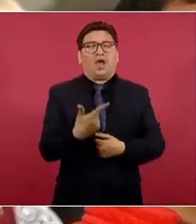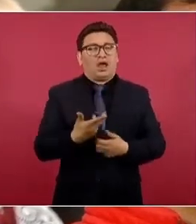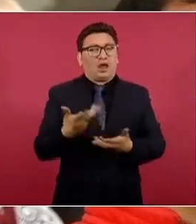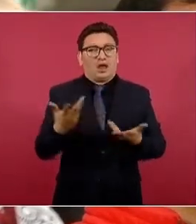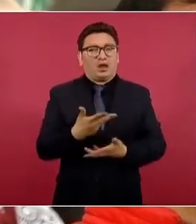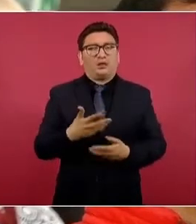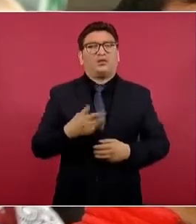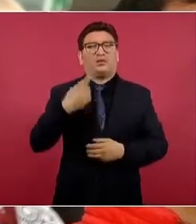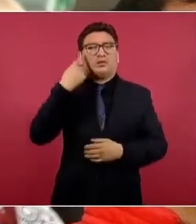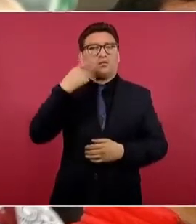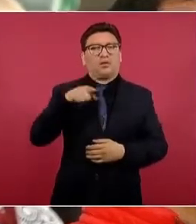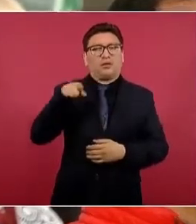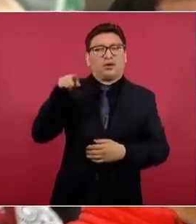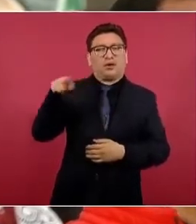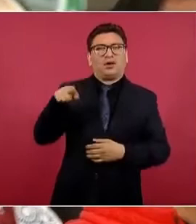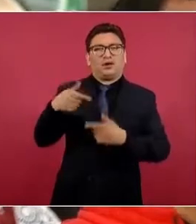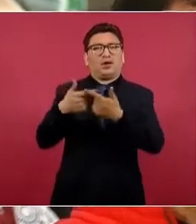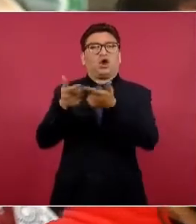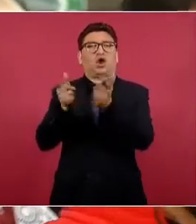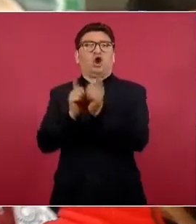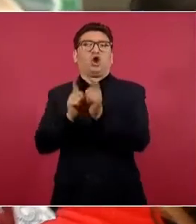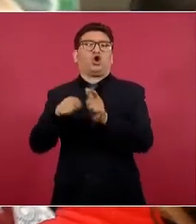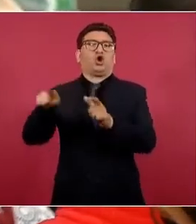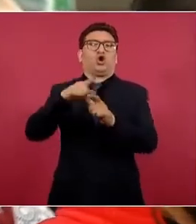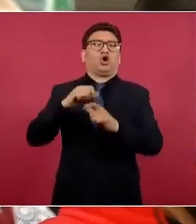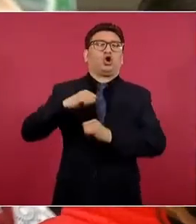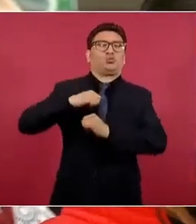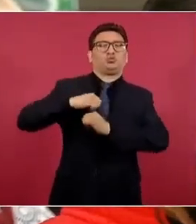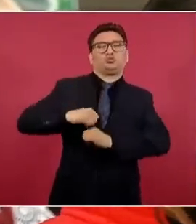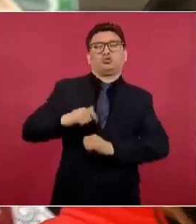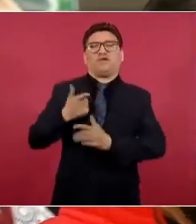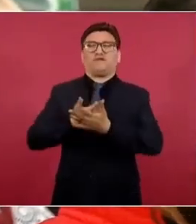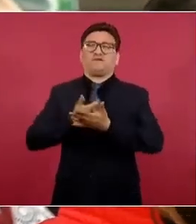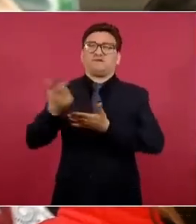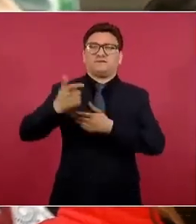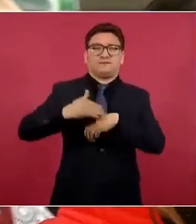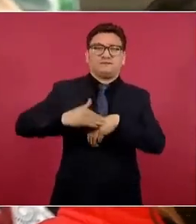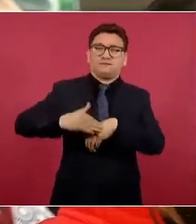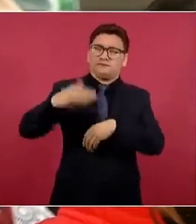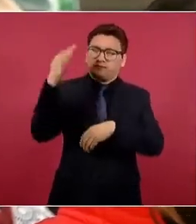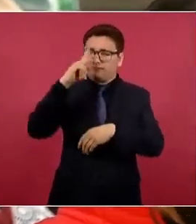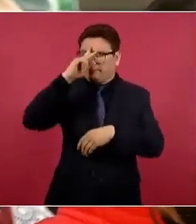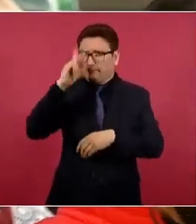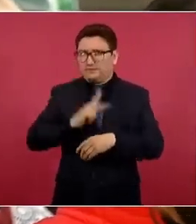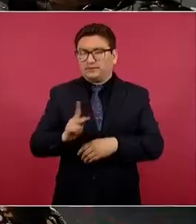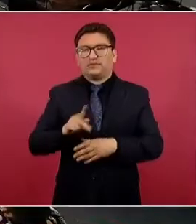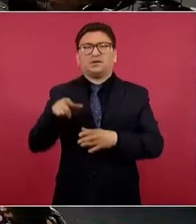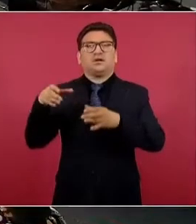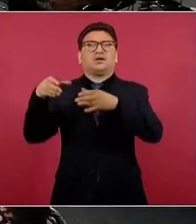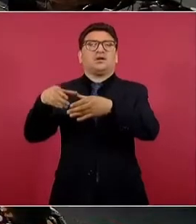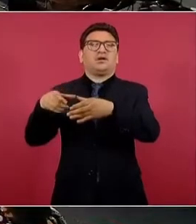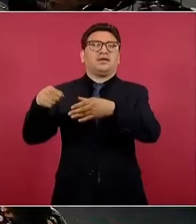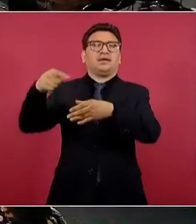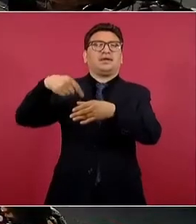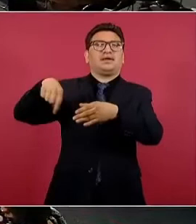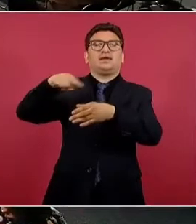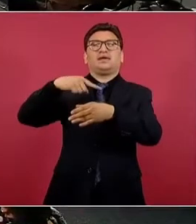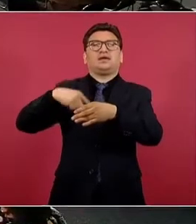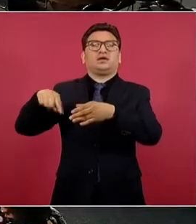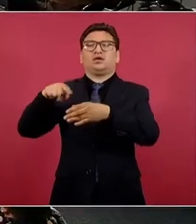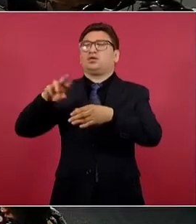hacer para que estas cúpulas o funcionarios que pues están en esta